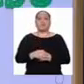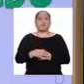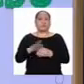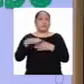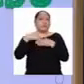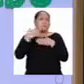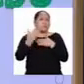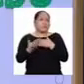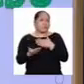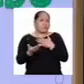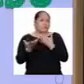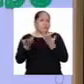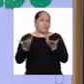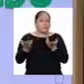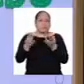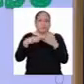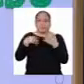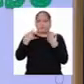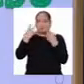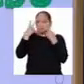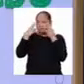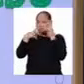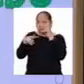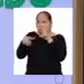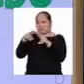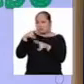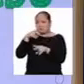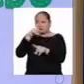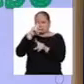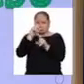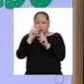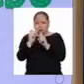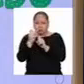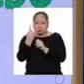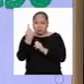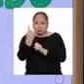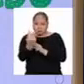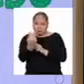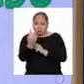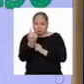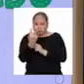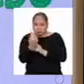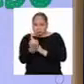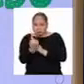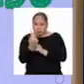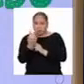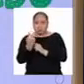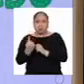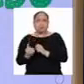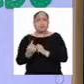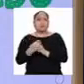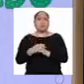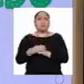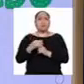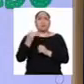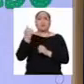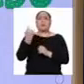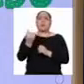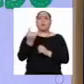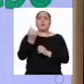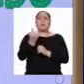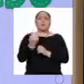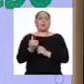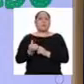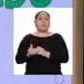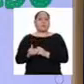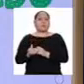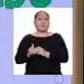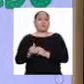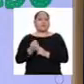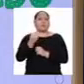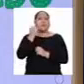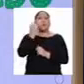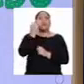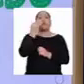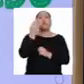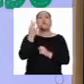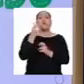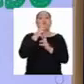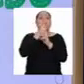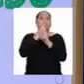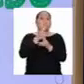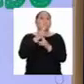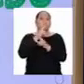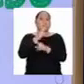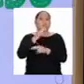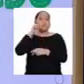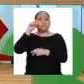Luego podríamos trabajar pregunta por pregunta y en cada una de ellas contar las respuestas que